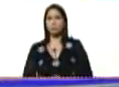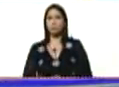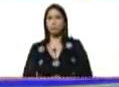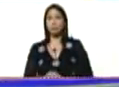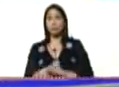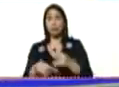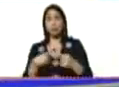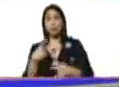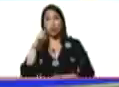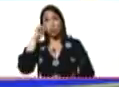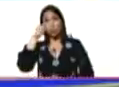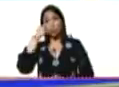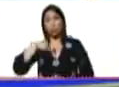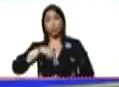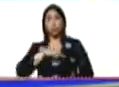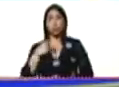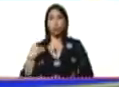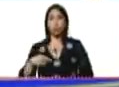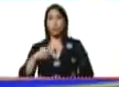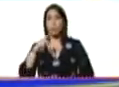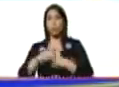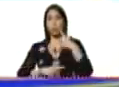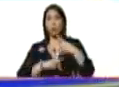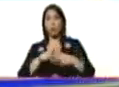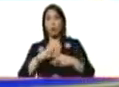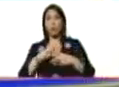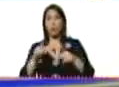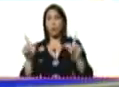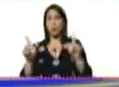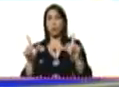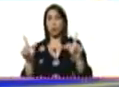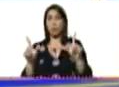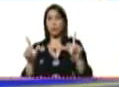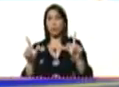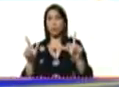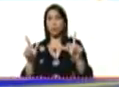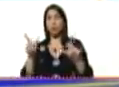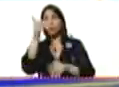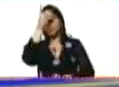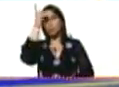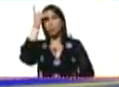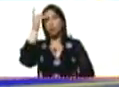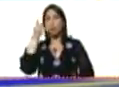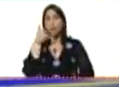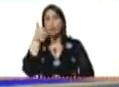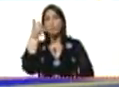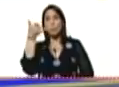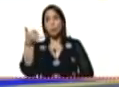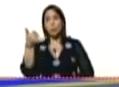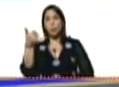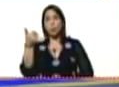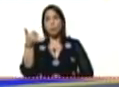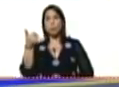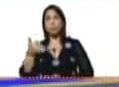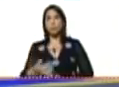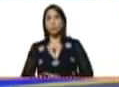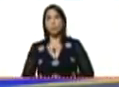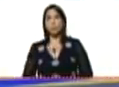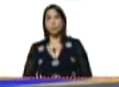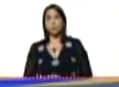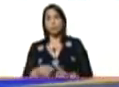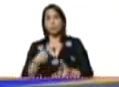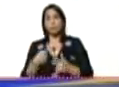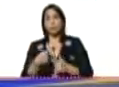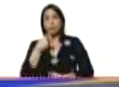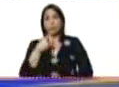Luego recuerdo que tuvimos un programa en vivo en televisión y Diosdado llamó por teléfono y entonces